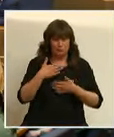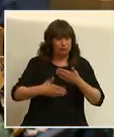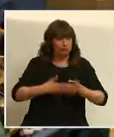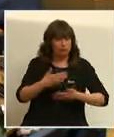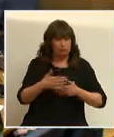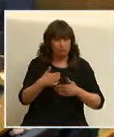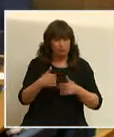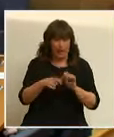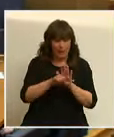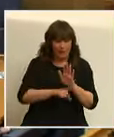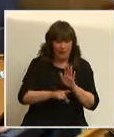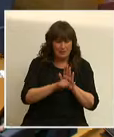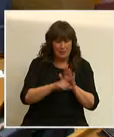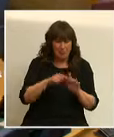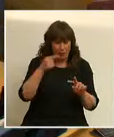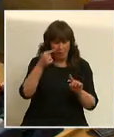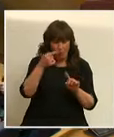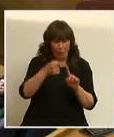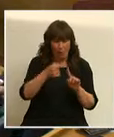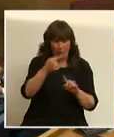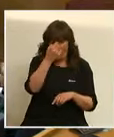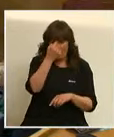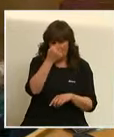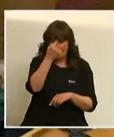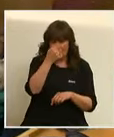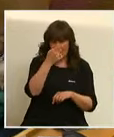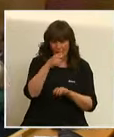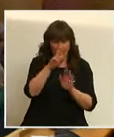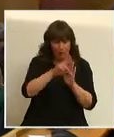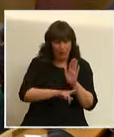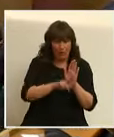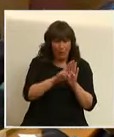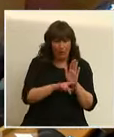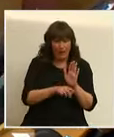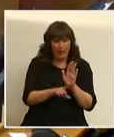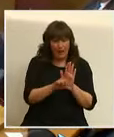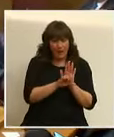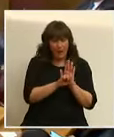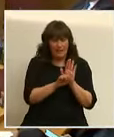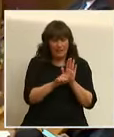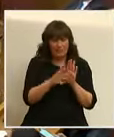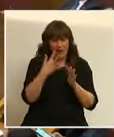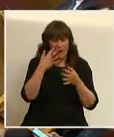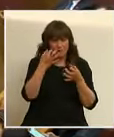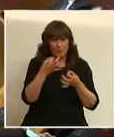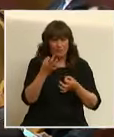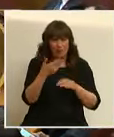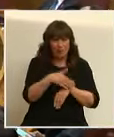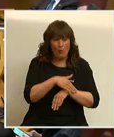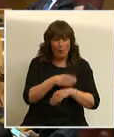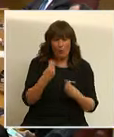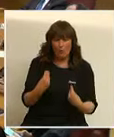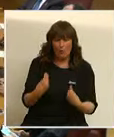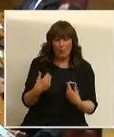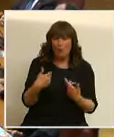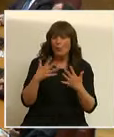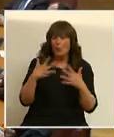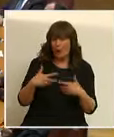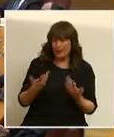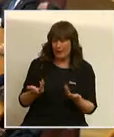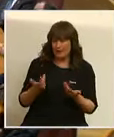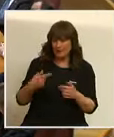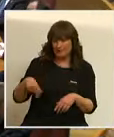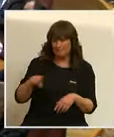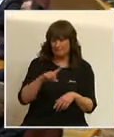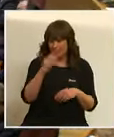una obsesión reguladora. ¿Cuántas leyes bastan para asegurar un buen gobierno? Quizás sea una reflexión que